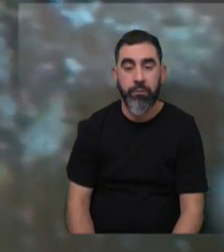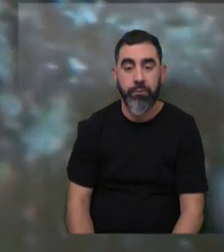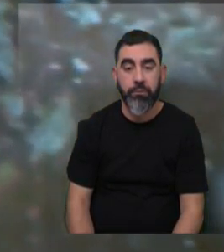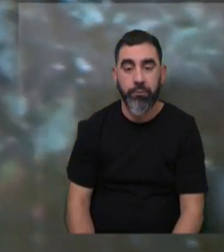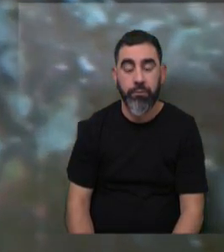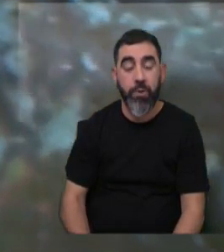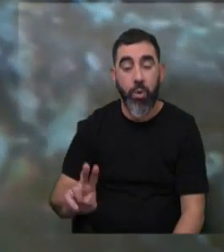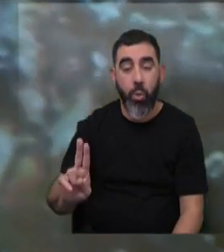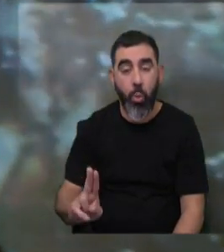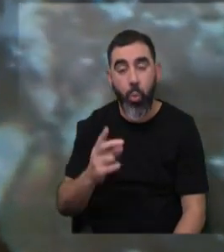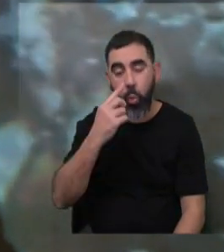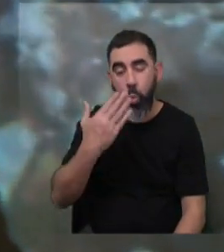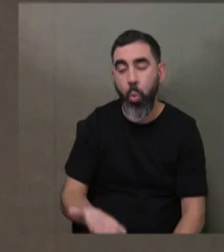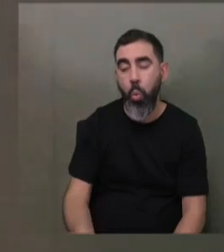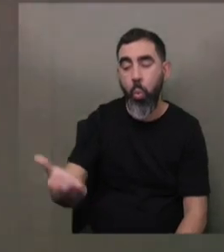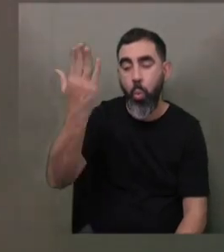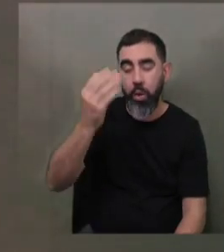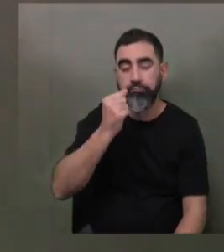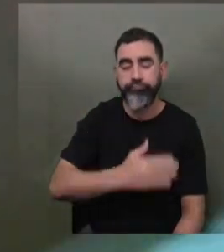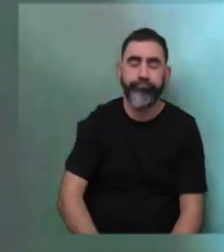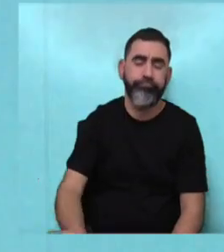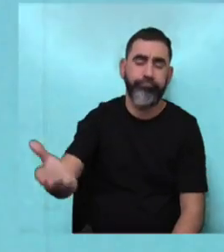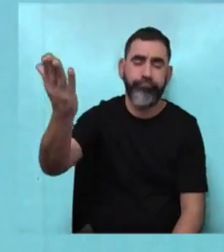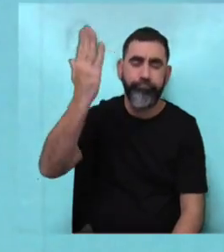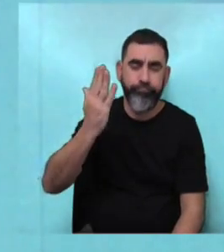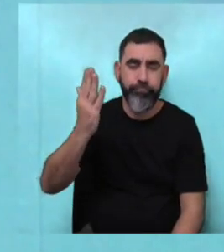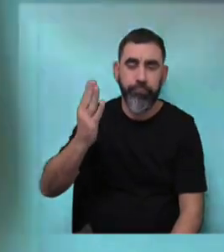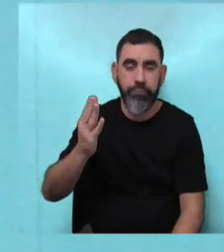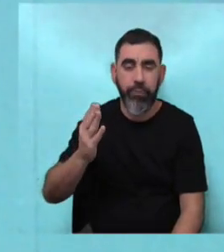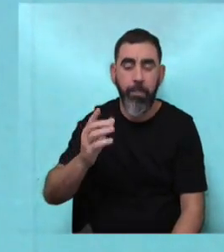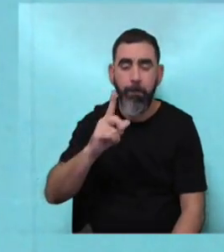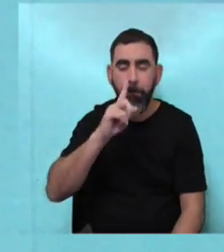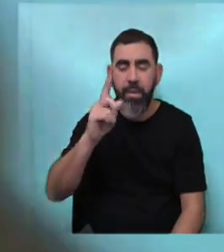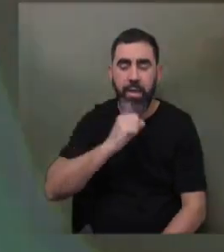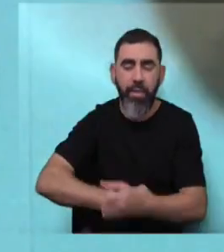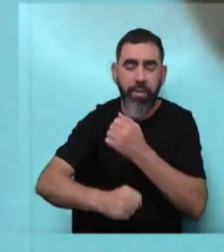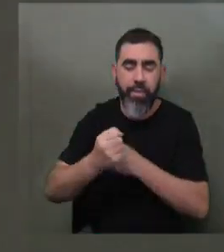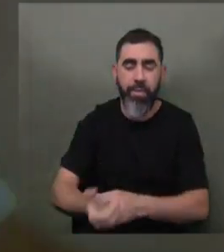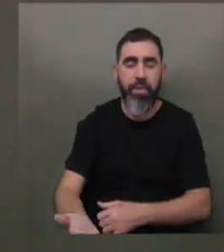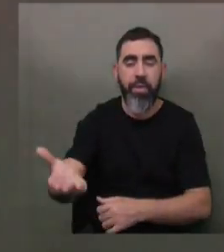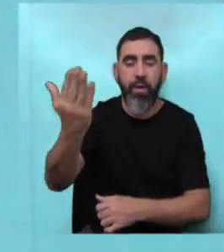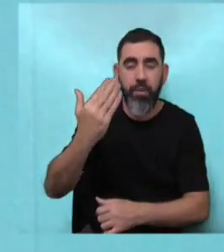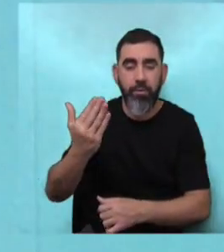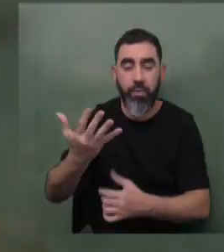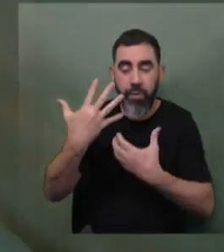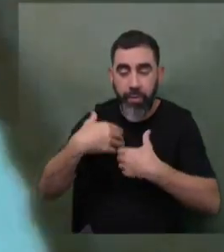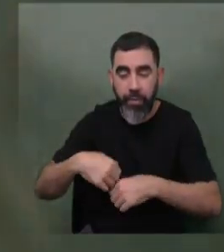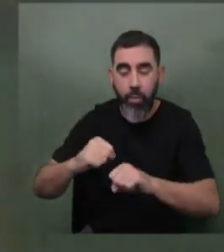El Uruguay milenario, nuestra prehistoria que se remonta a decenas de miles de años atrás y que la estamos